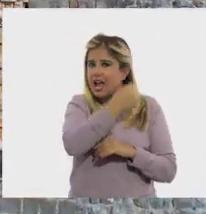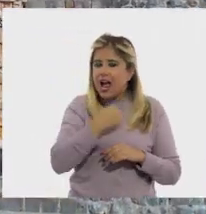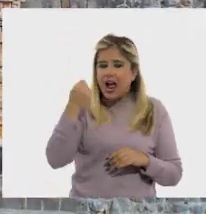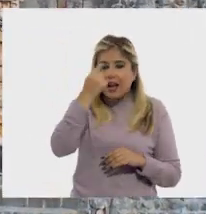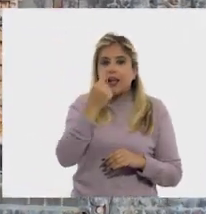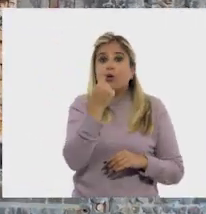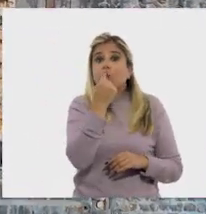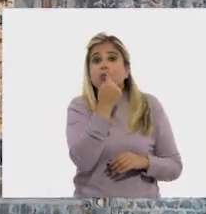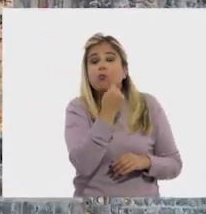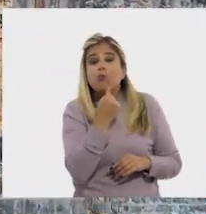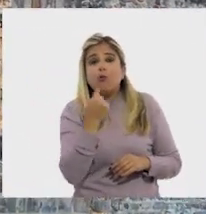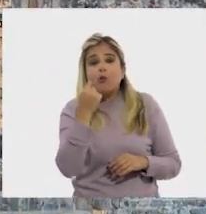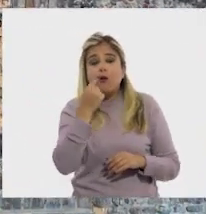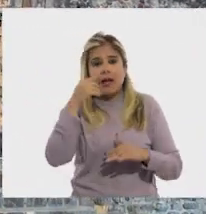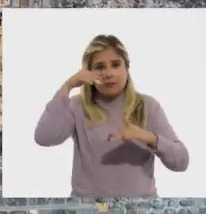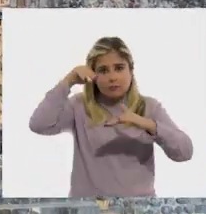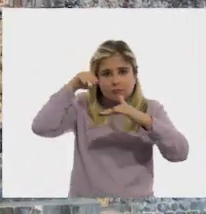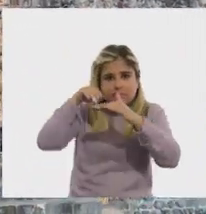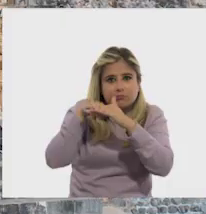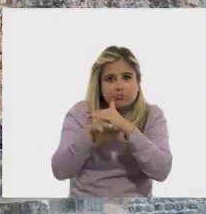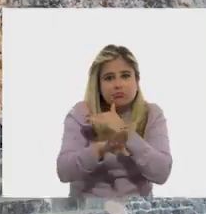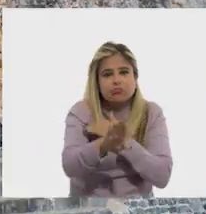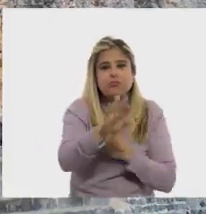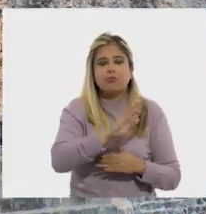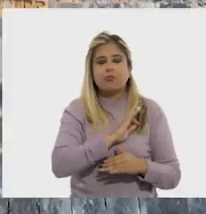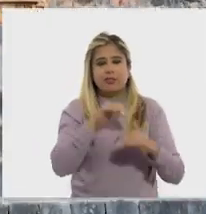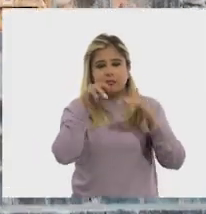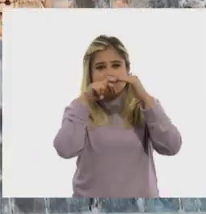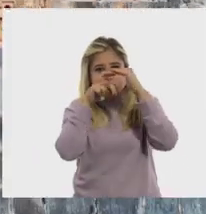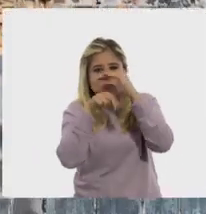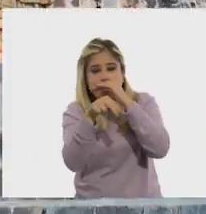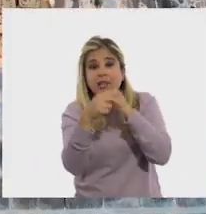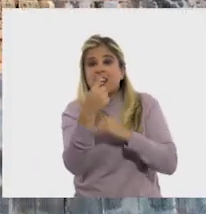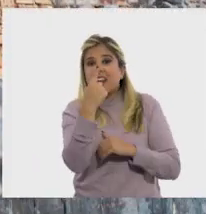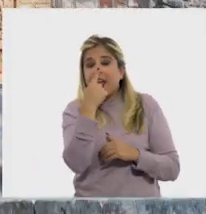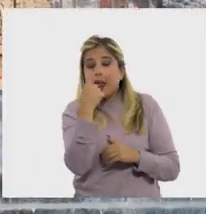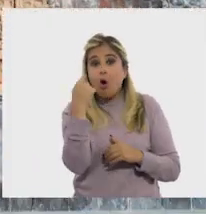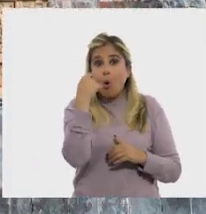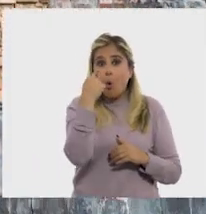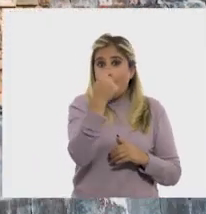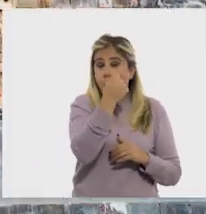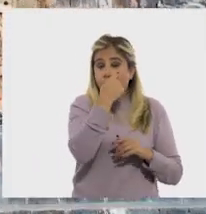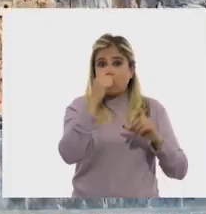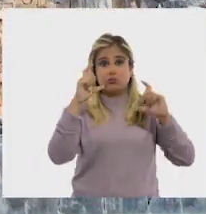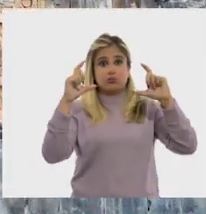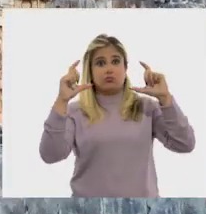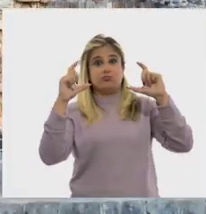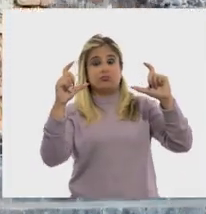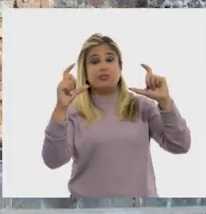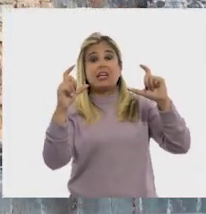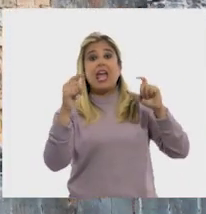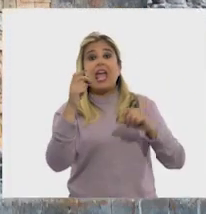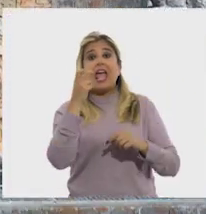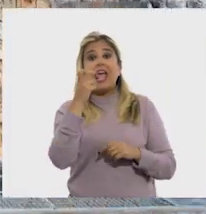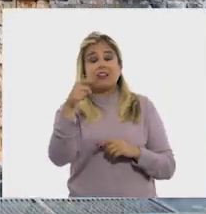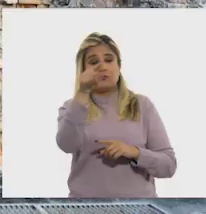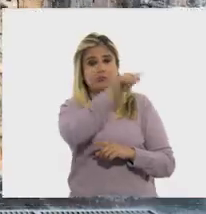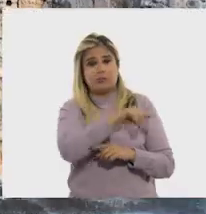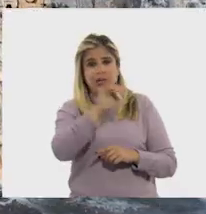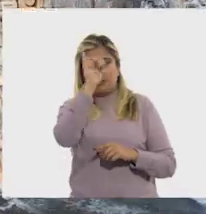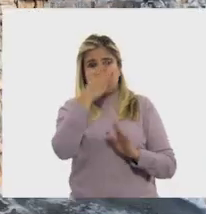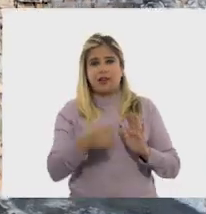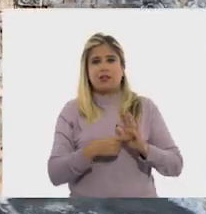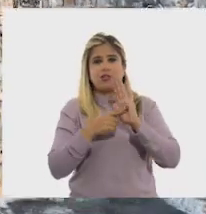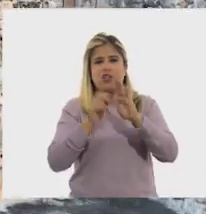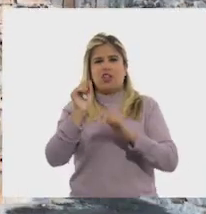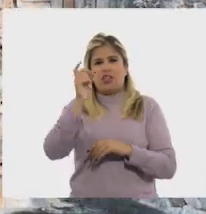boca viene siendo la entrada principal, se pueden ver la nariz, los ojos, y entonces es la representación de Itzamna,